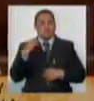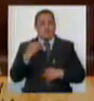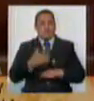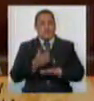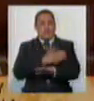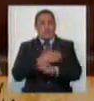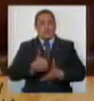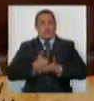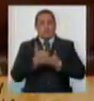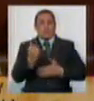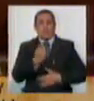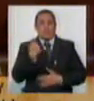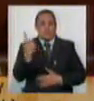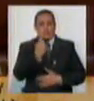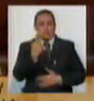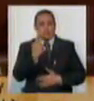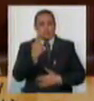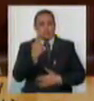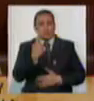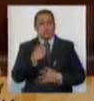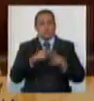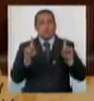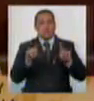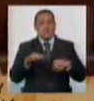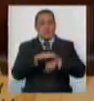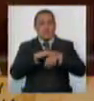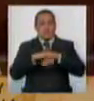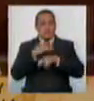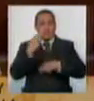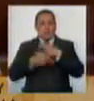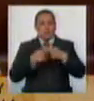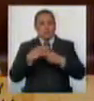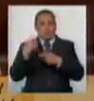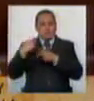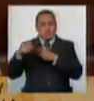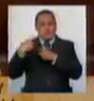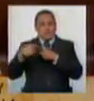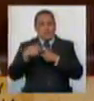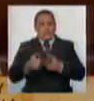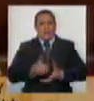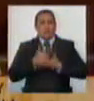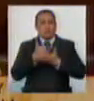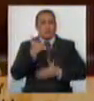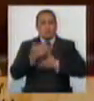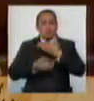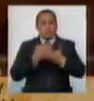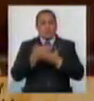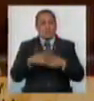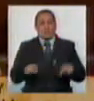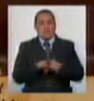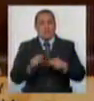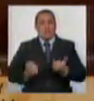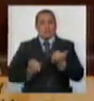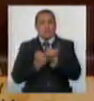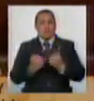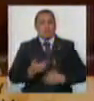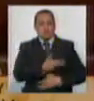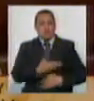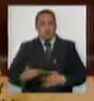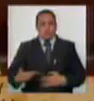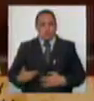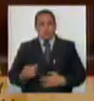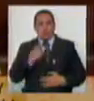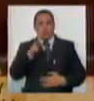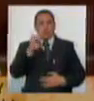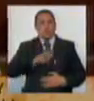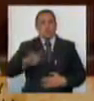sido de oportunidades para todos. El Plan Nacional de Diversificación Productiva, impulsado por el gobierno,